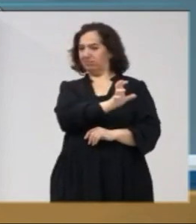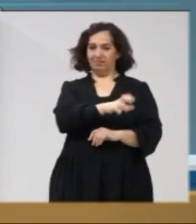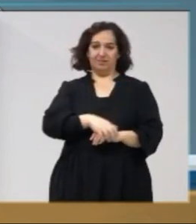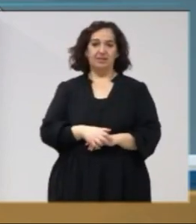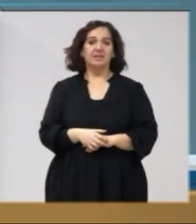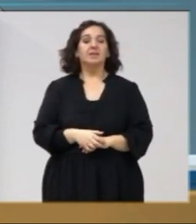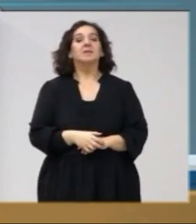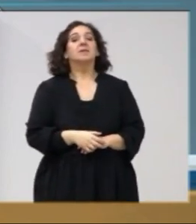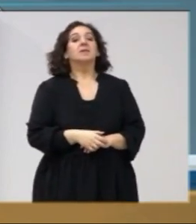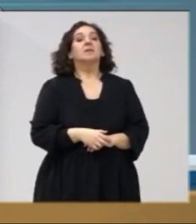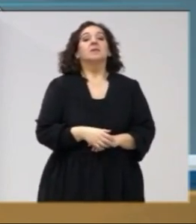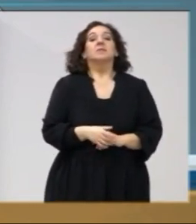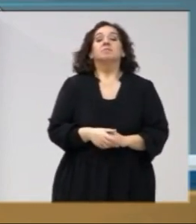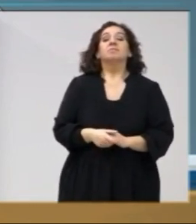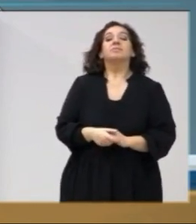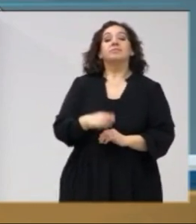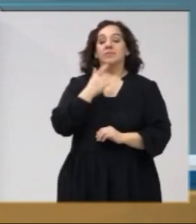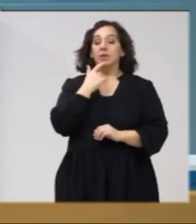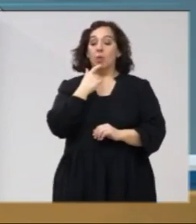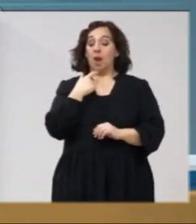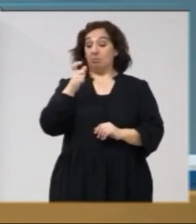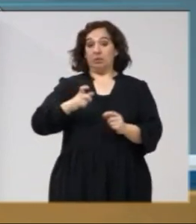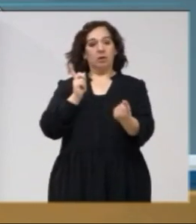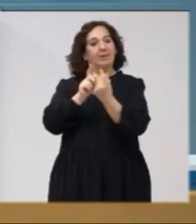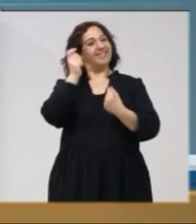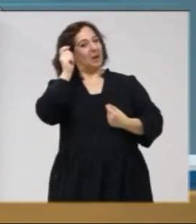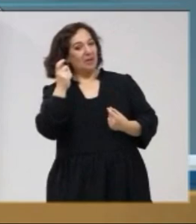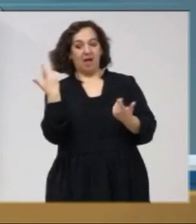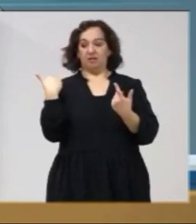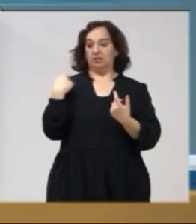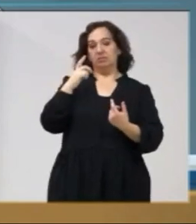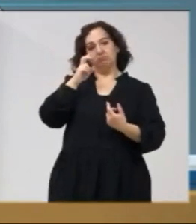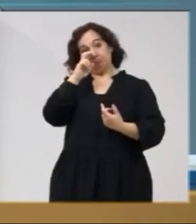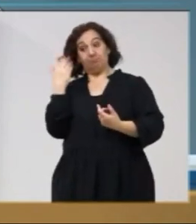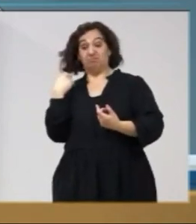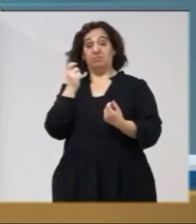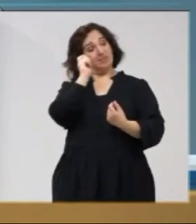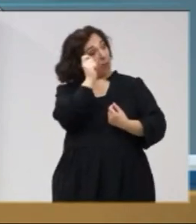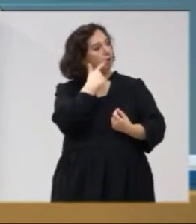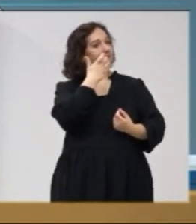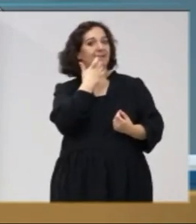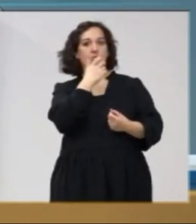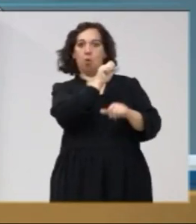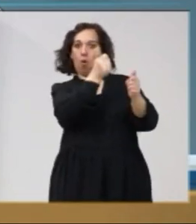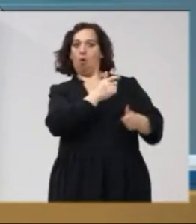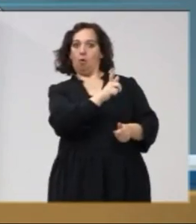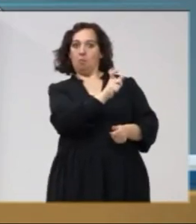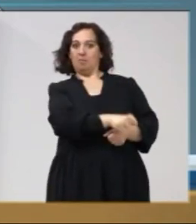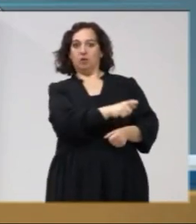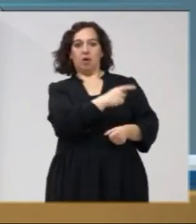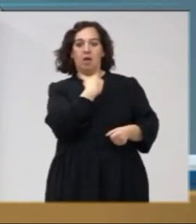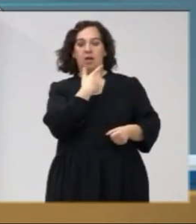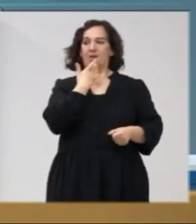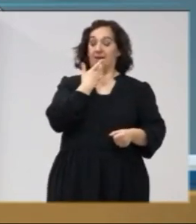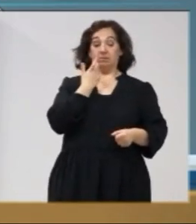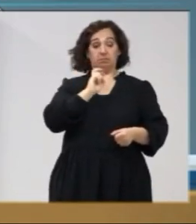el de aquellos que le hayan venido saludando y considerando como un hombre ejemplar o casi ejemplar, tener